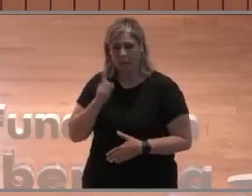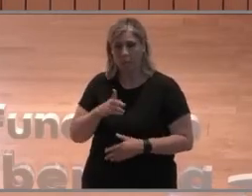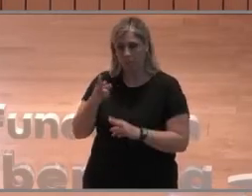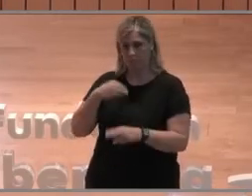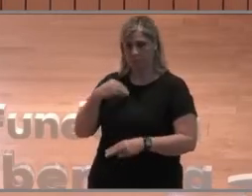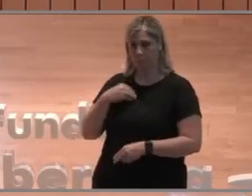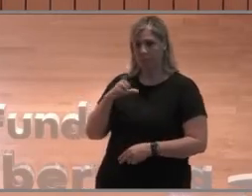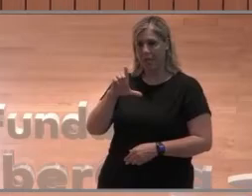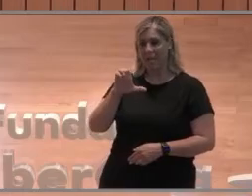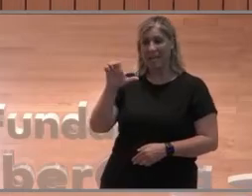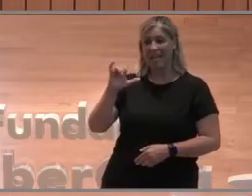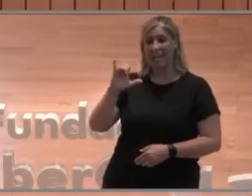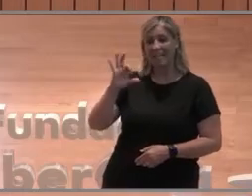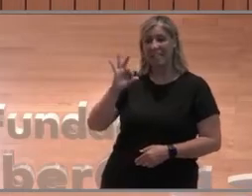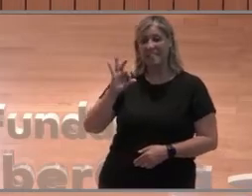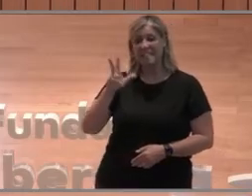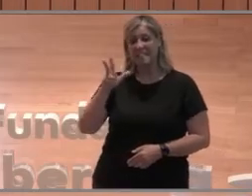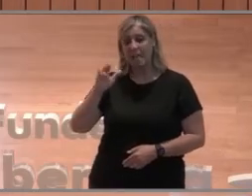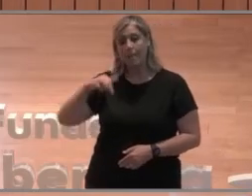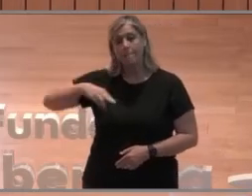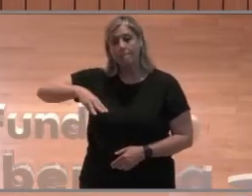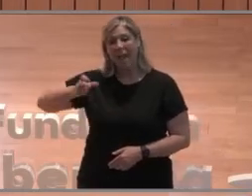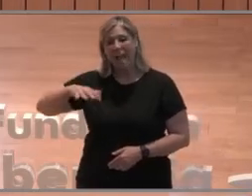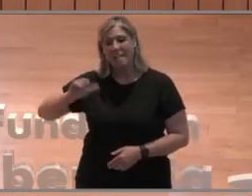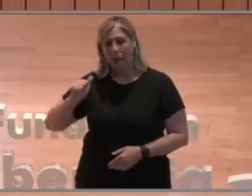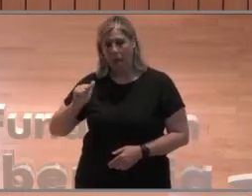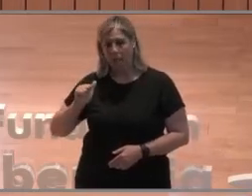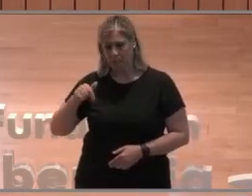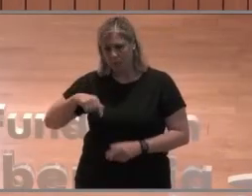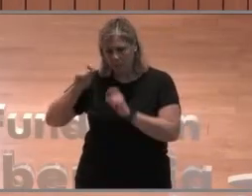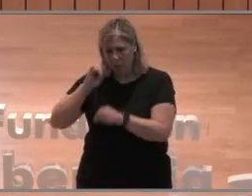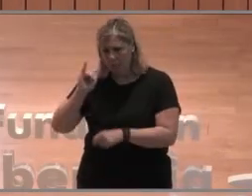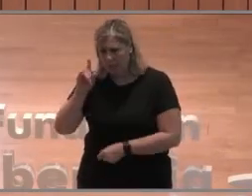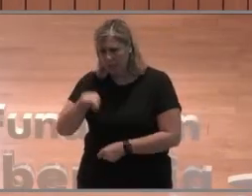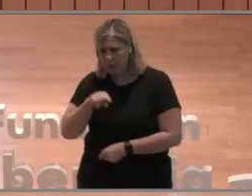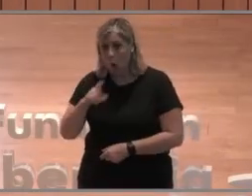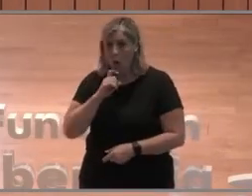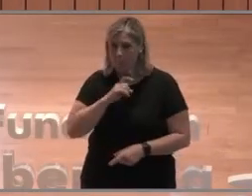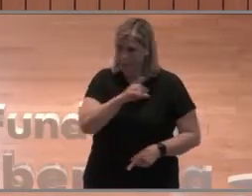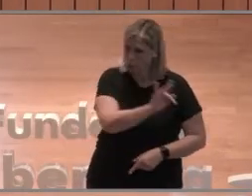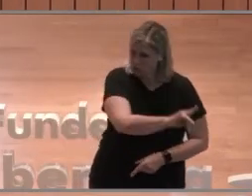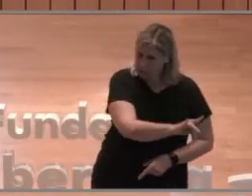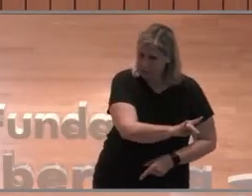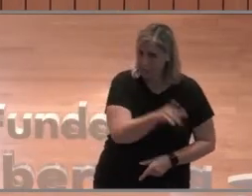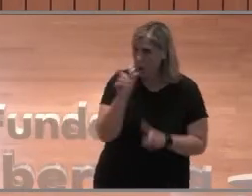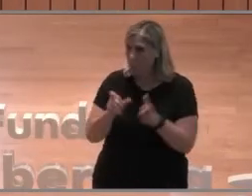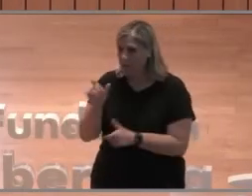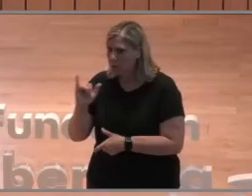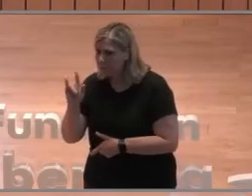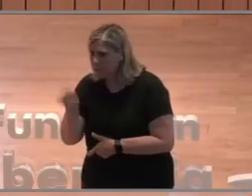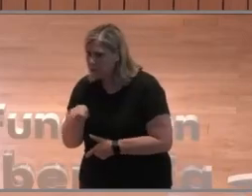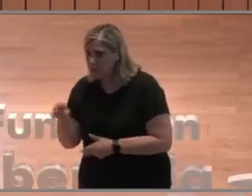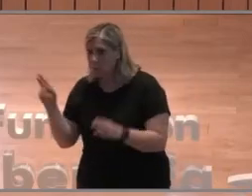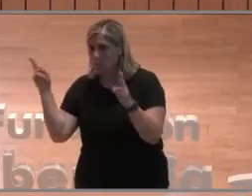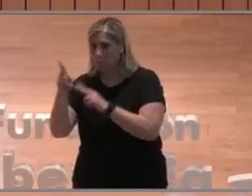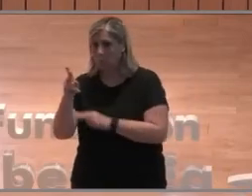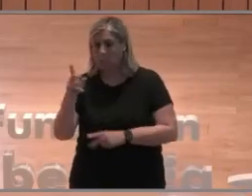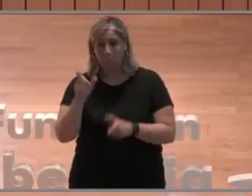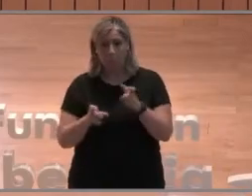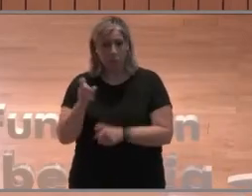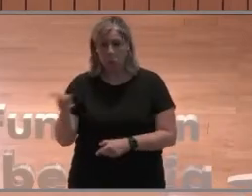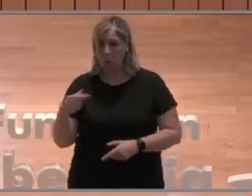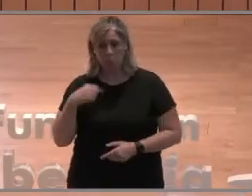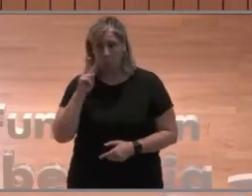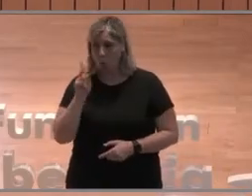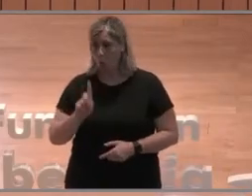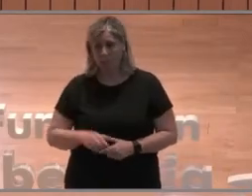hay en Zaragoza? Leishmania, en personas, en perros sí. En perros sí, en personas no. Yo no, en verano, por ejemplo, no veo. Y